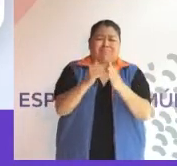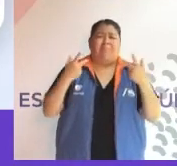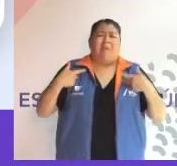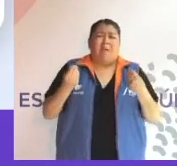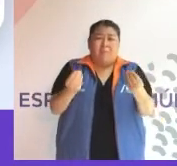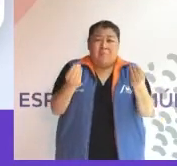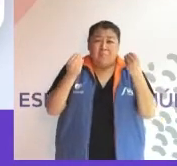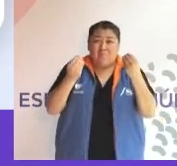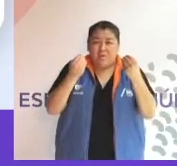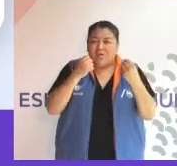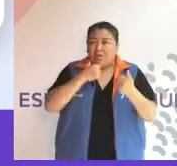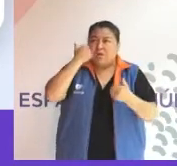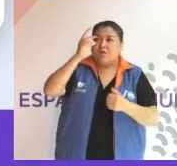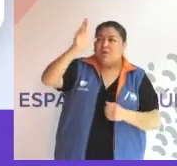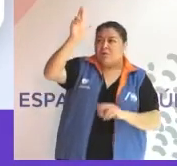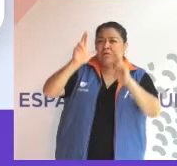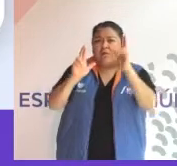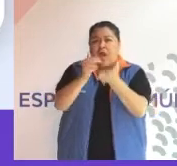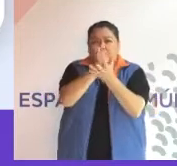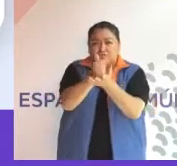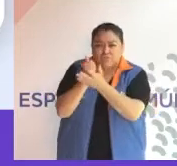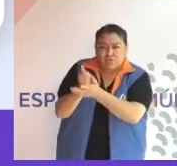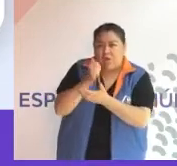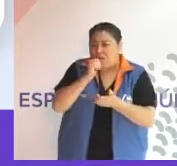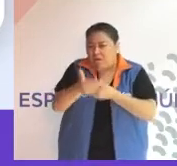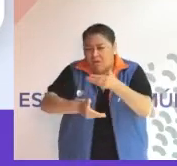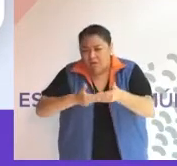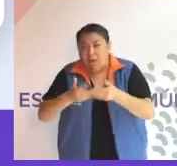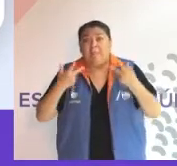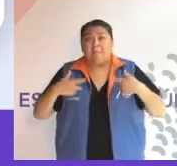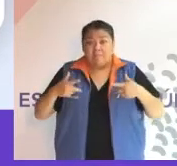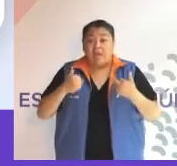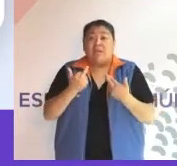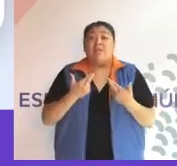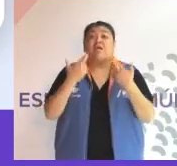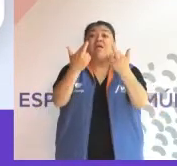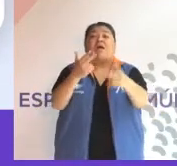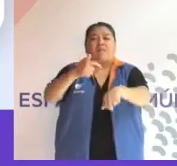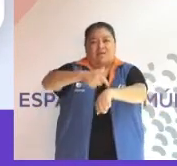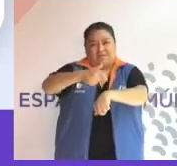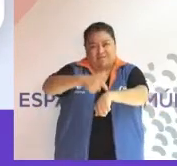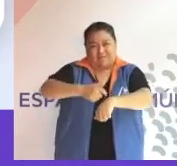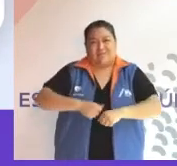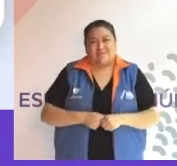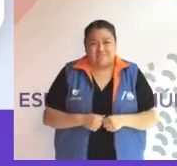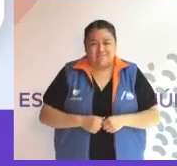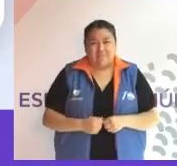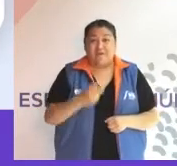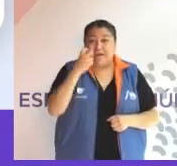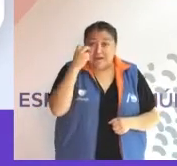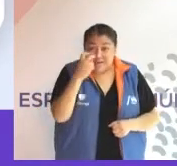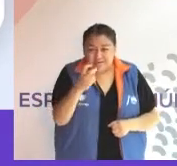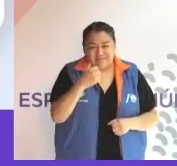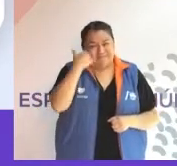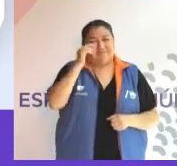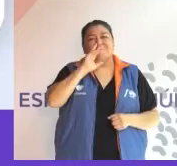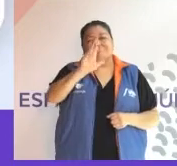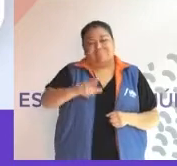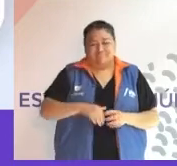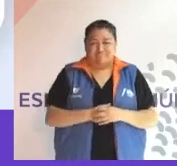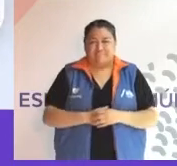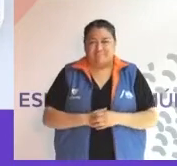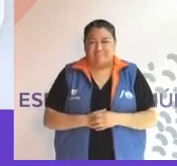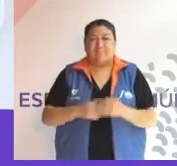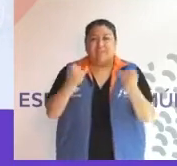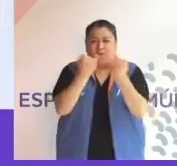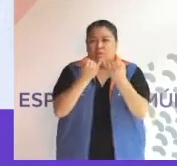PIB de este país en el tiempo que la gente regala. Entonces, esa es la pregunta que te puedo contestar. Y no